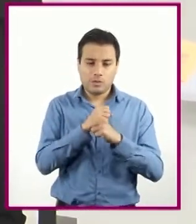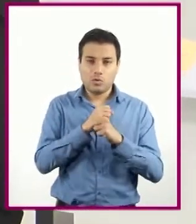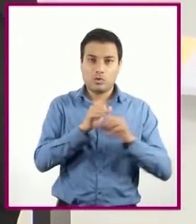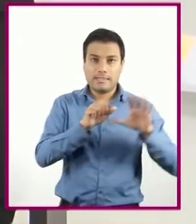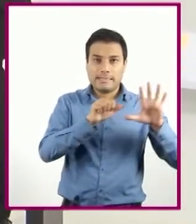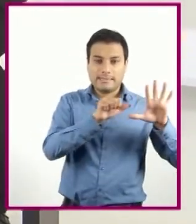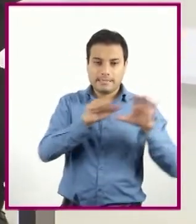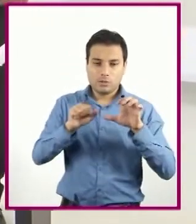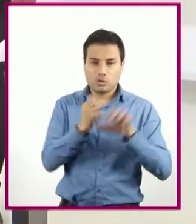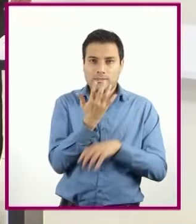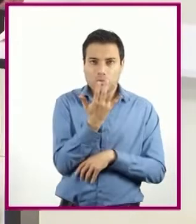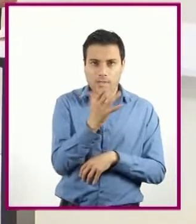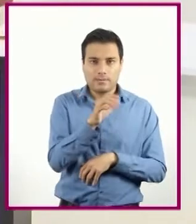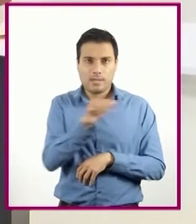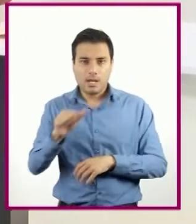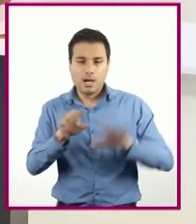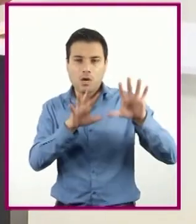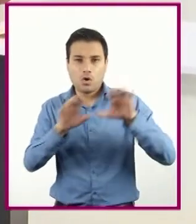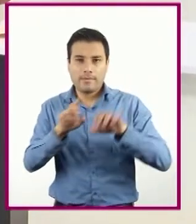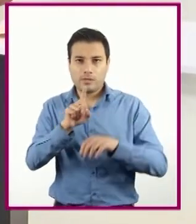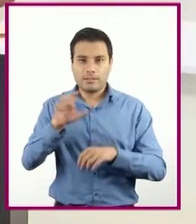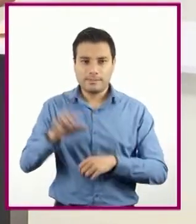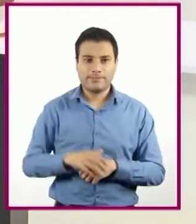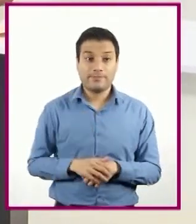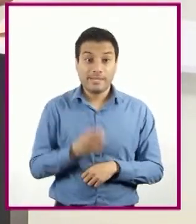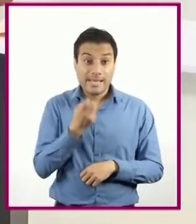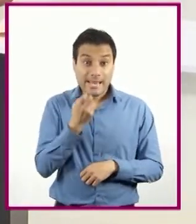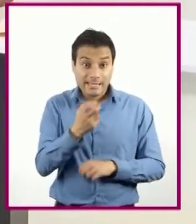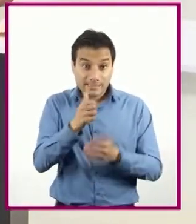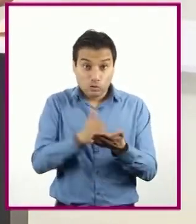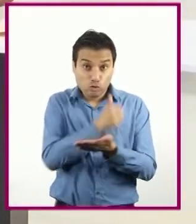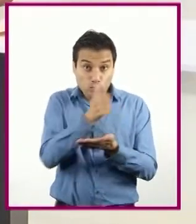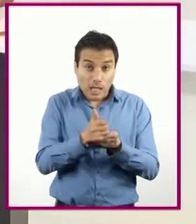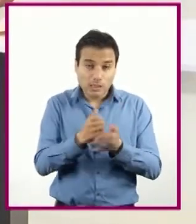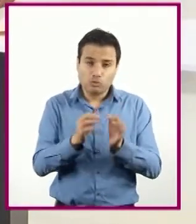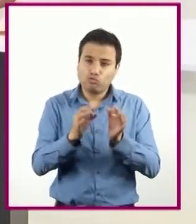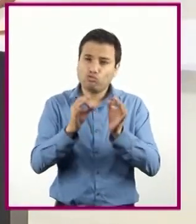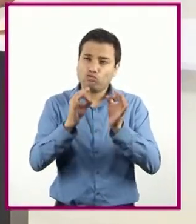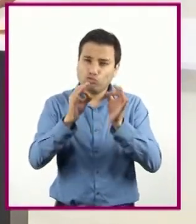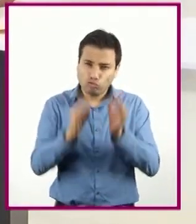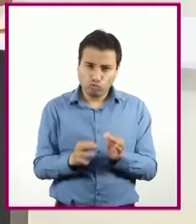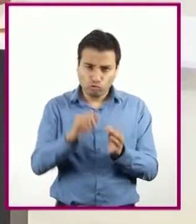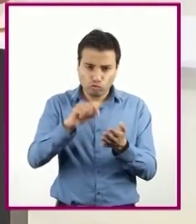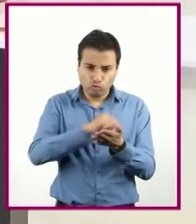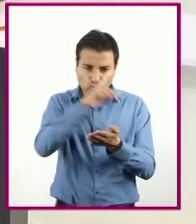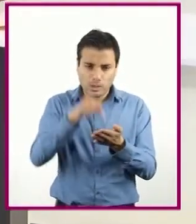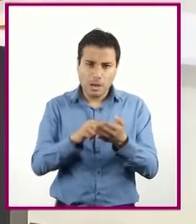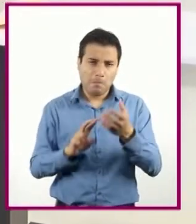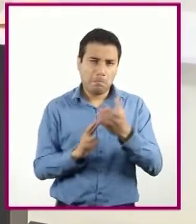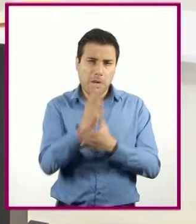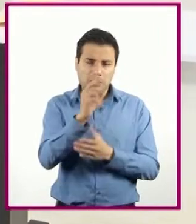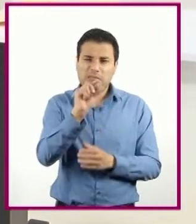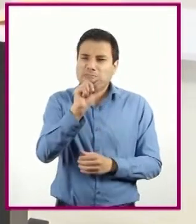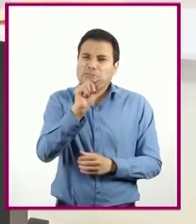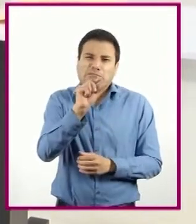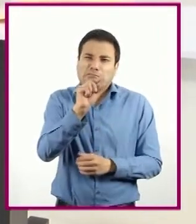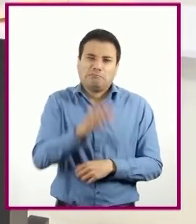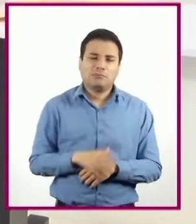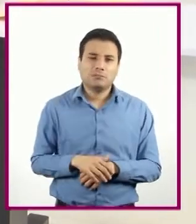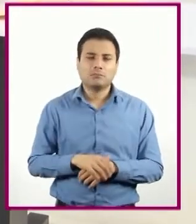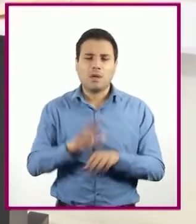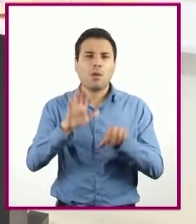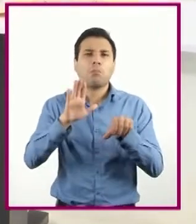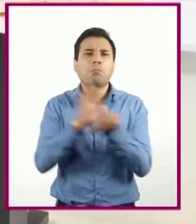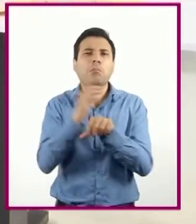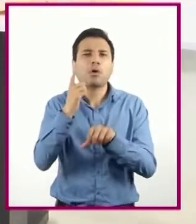650 al 900 de nuestra era. Esta ciudad se construyó en una zona de escasa vegetación, ya que fue construida sobre